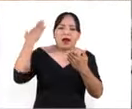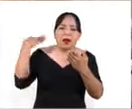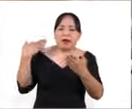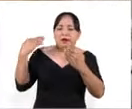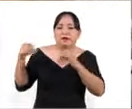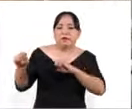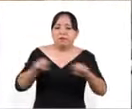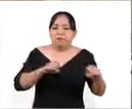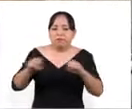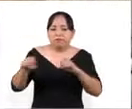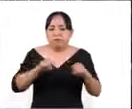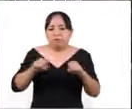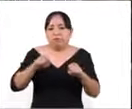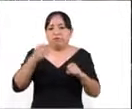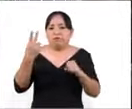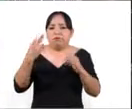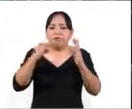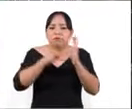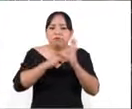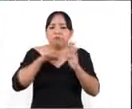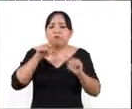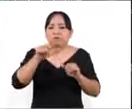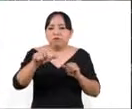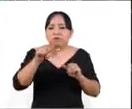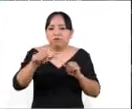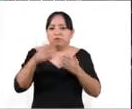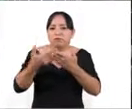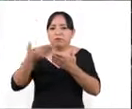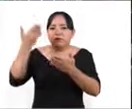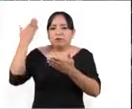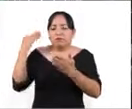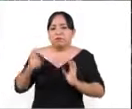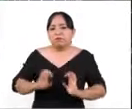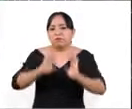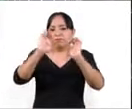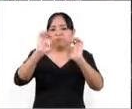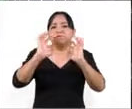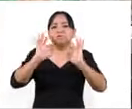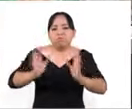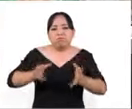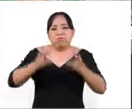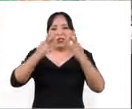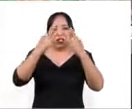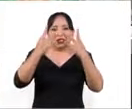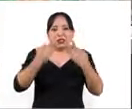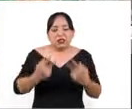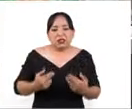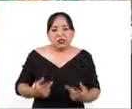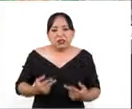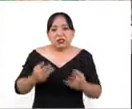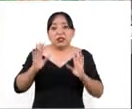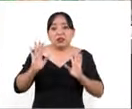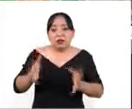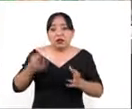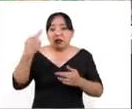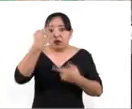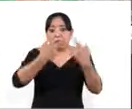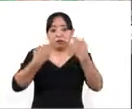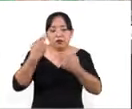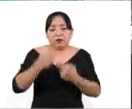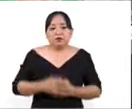del 17. Justo se está haciendo esa revisión. La mayoría de ellos ya fueron